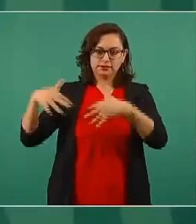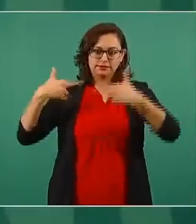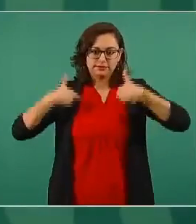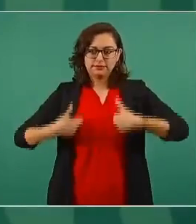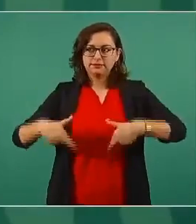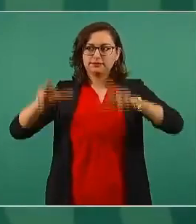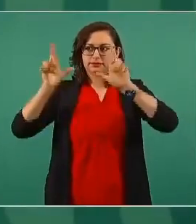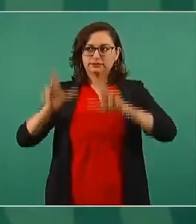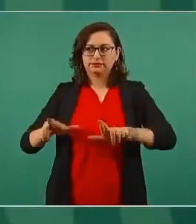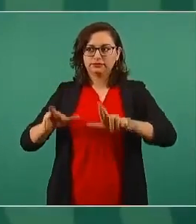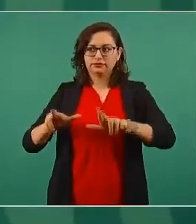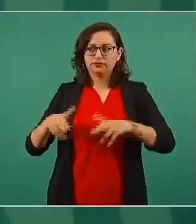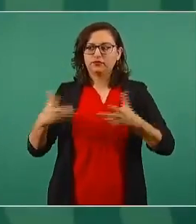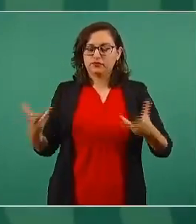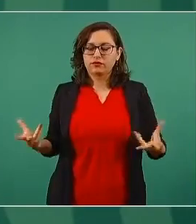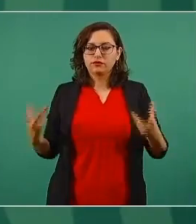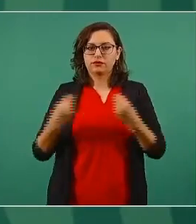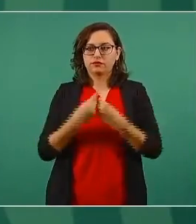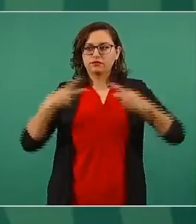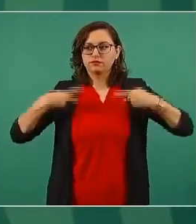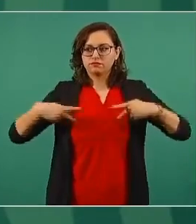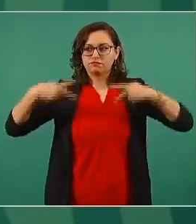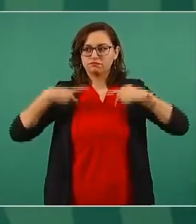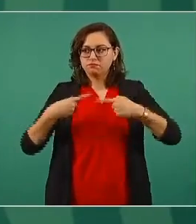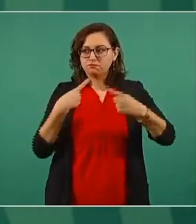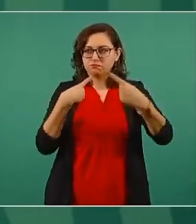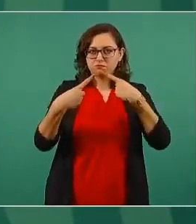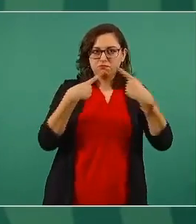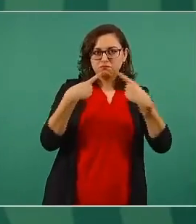que se reúna la gente y ahí decida.